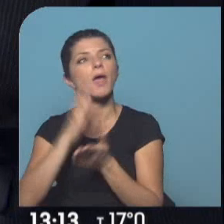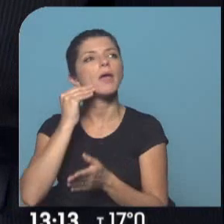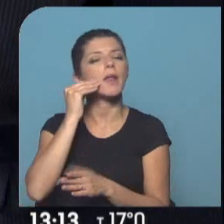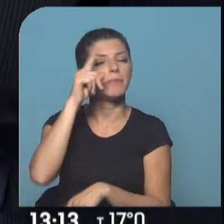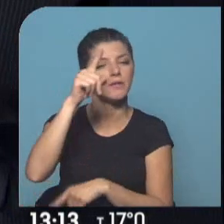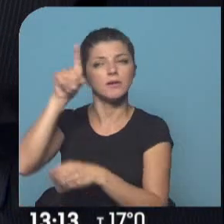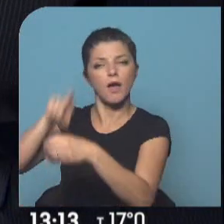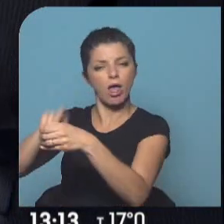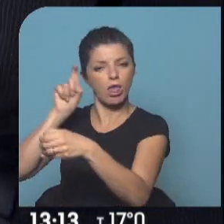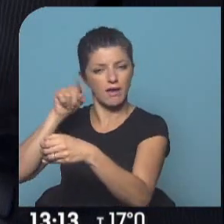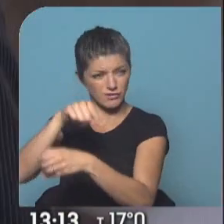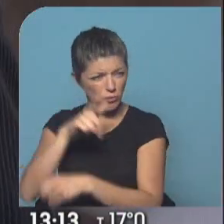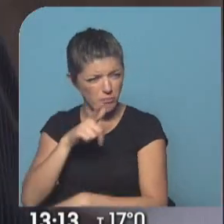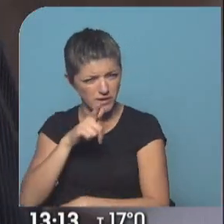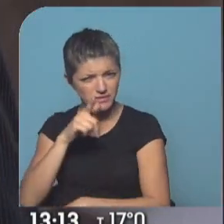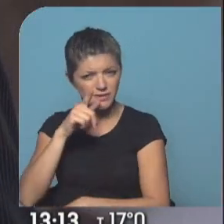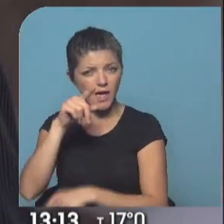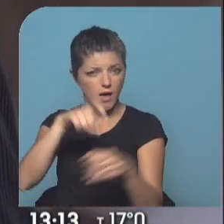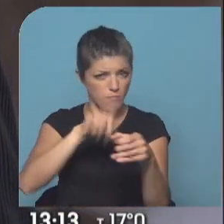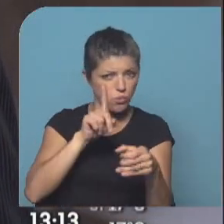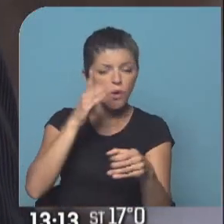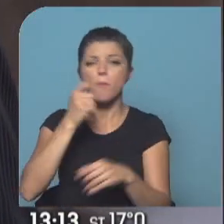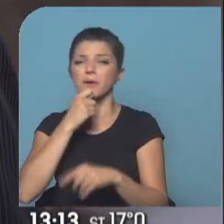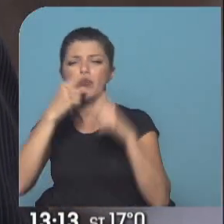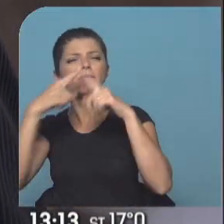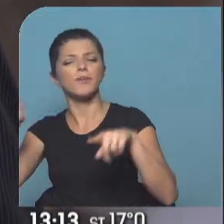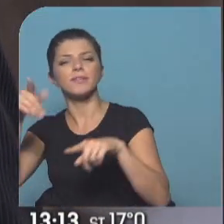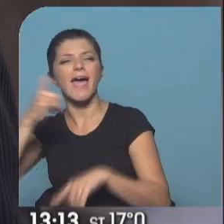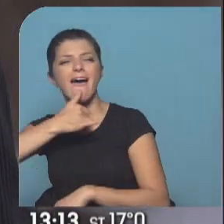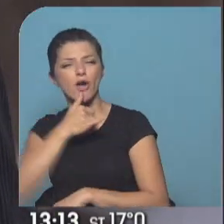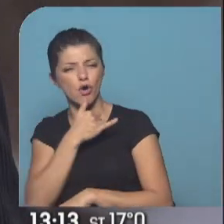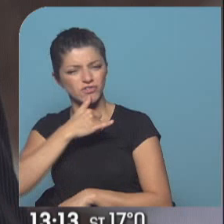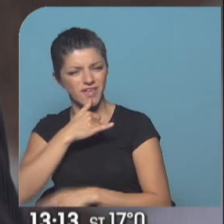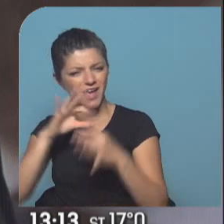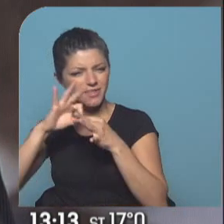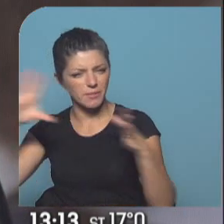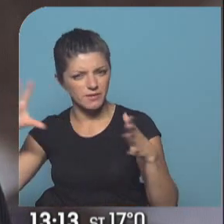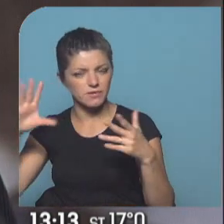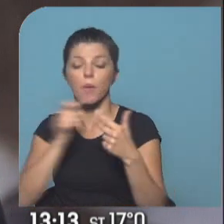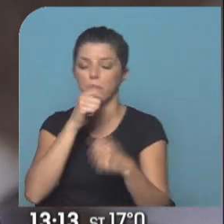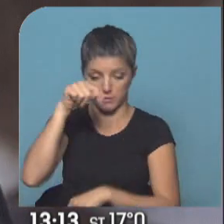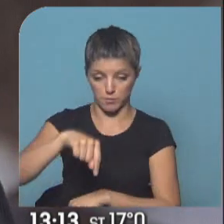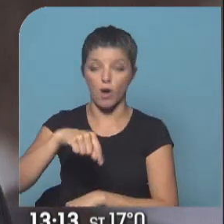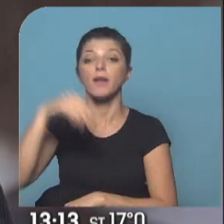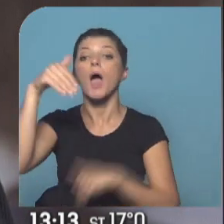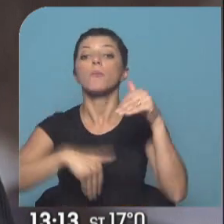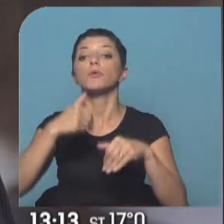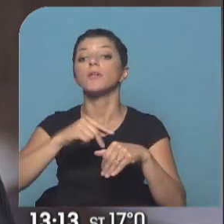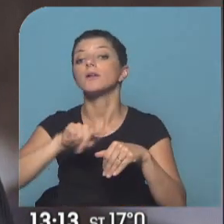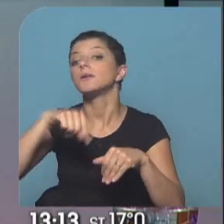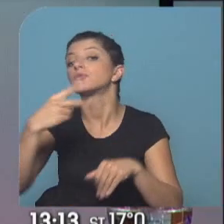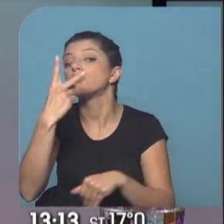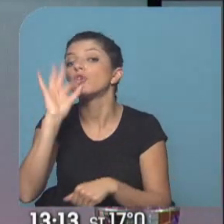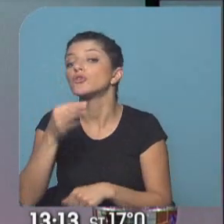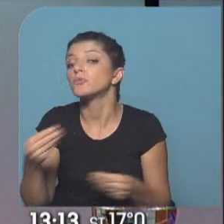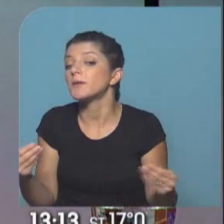parece más al Brexit que a la independencia de Escocia, por ejemplo? Es decir, se vota y el 2 de octubre, ¿qué? A